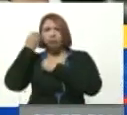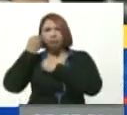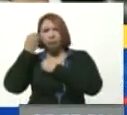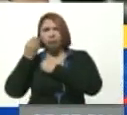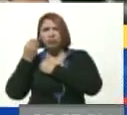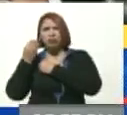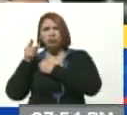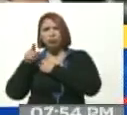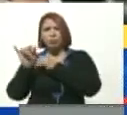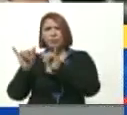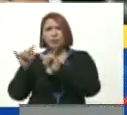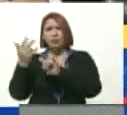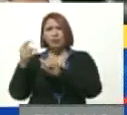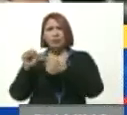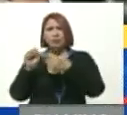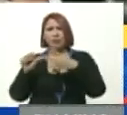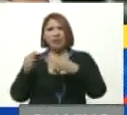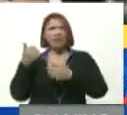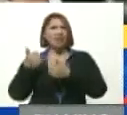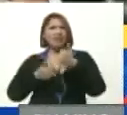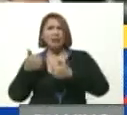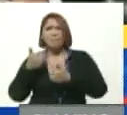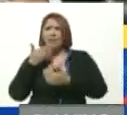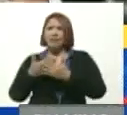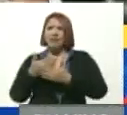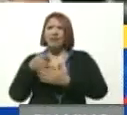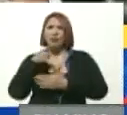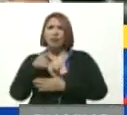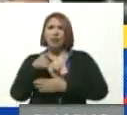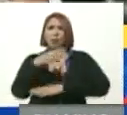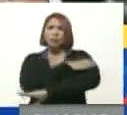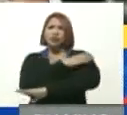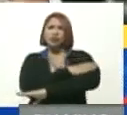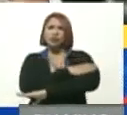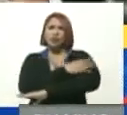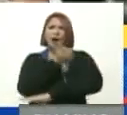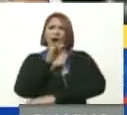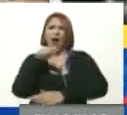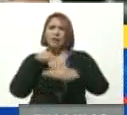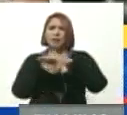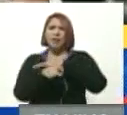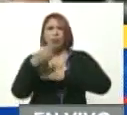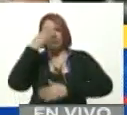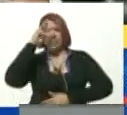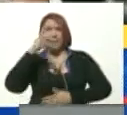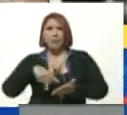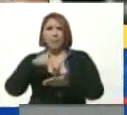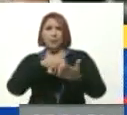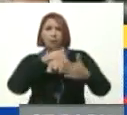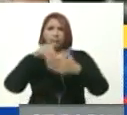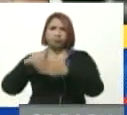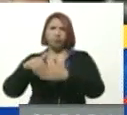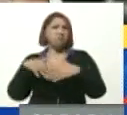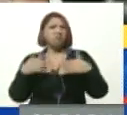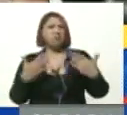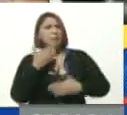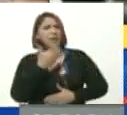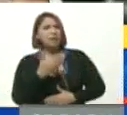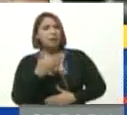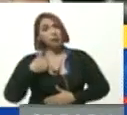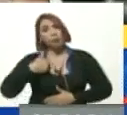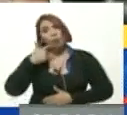3 semanas. ¿Qué le pediría usted a la oposición que está en México y que está participando en las elecciones? ¿Qué le pediría usted? Yo